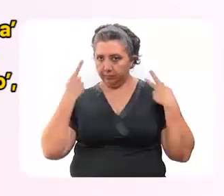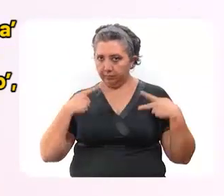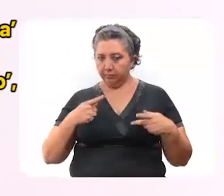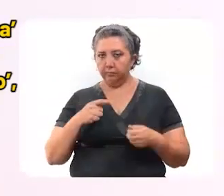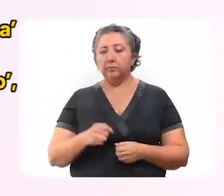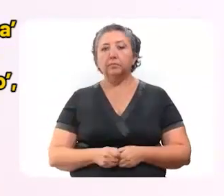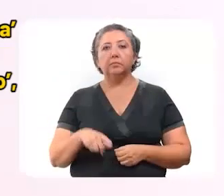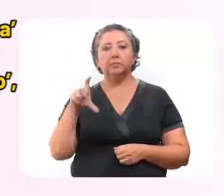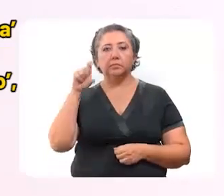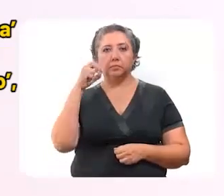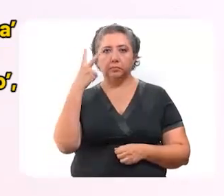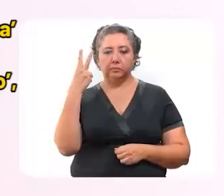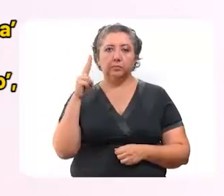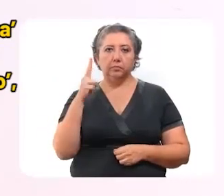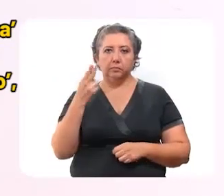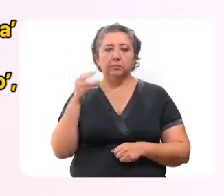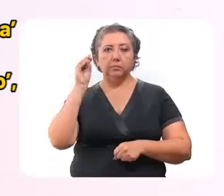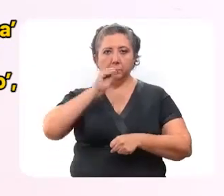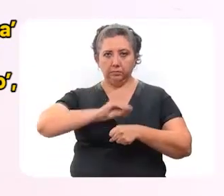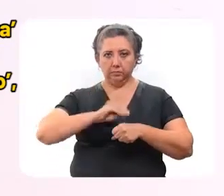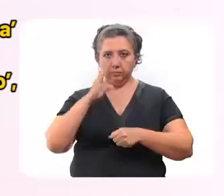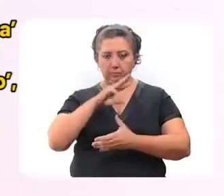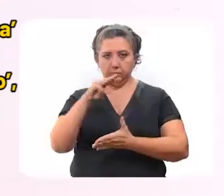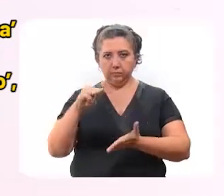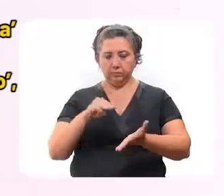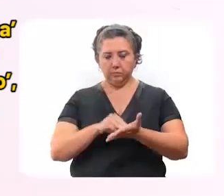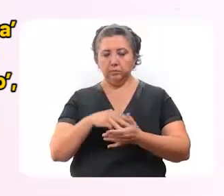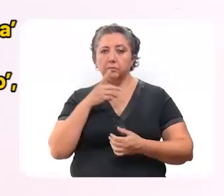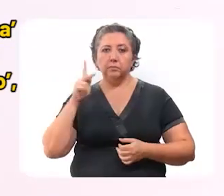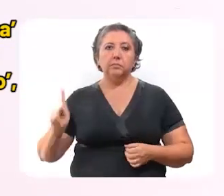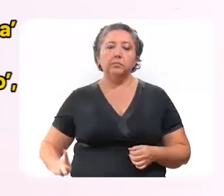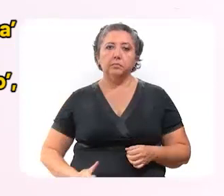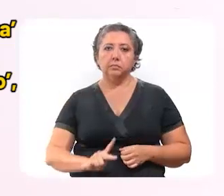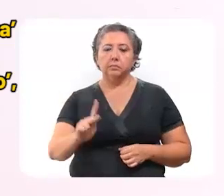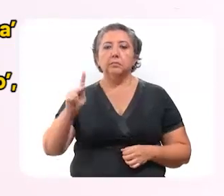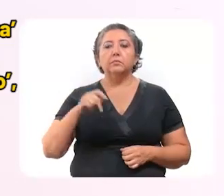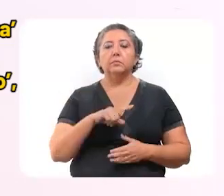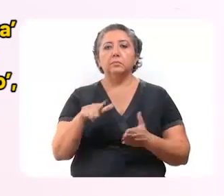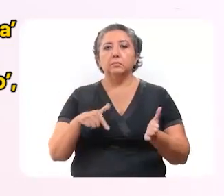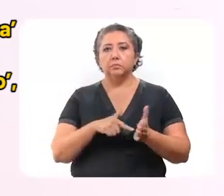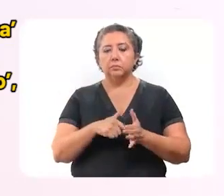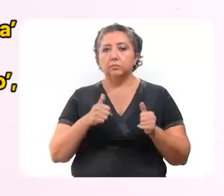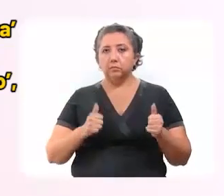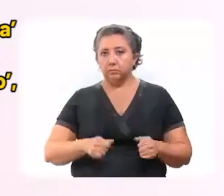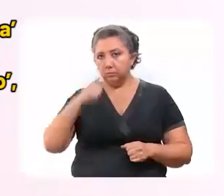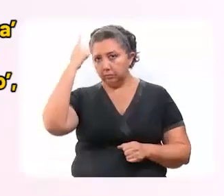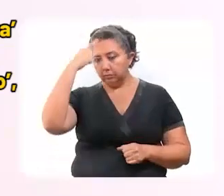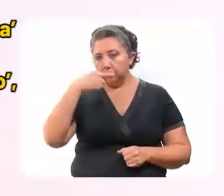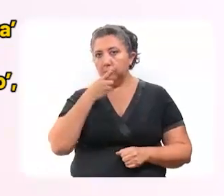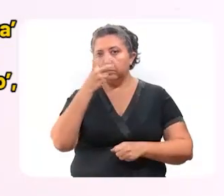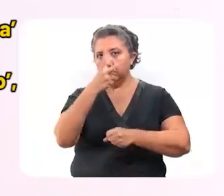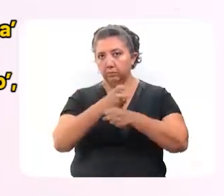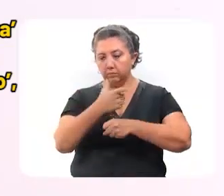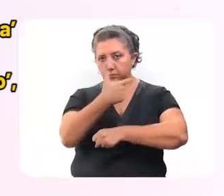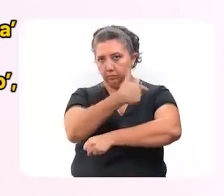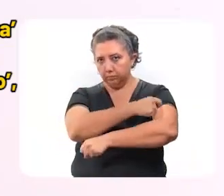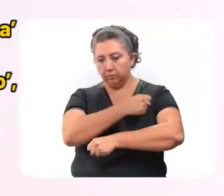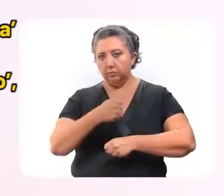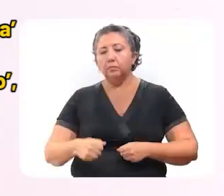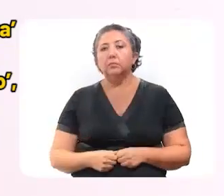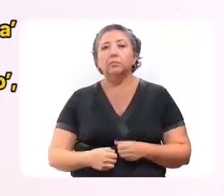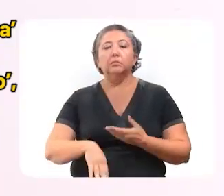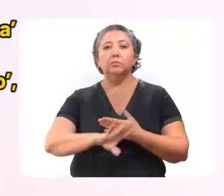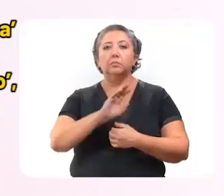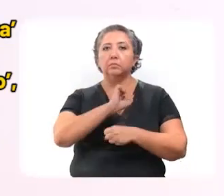población, a partir del 22 de noviembre se instalarán en Mérida y en el interior del estado módulos permanentes para la aplicación de segundas dosis de la